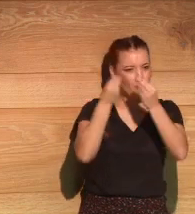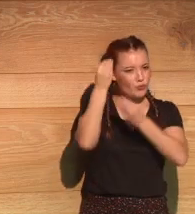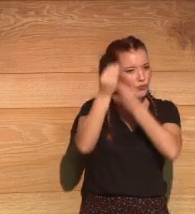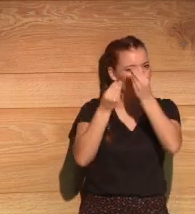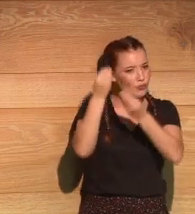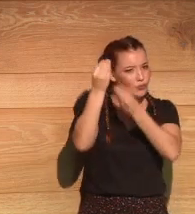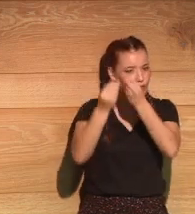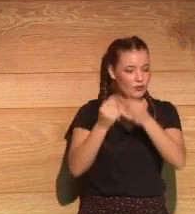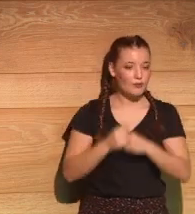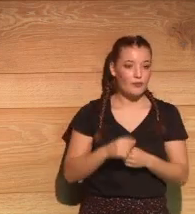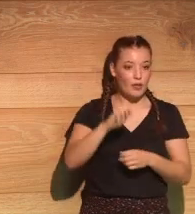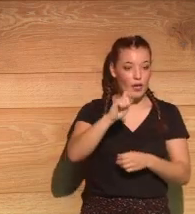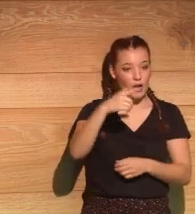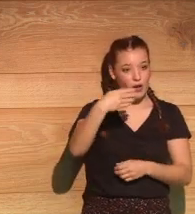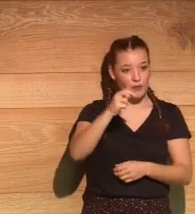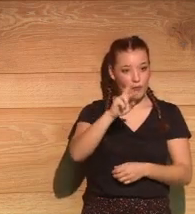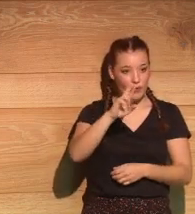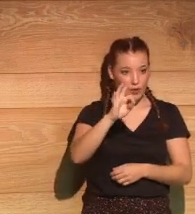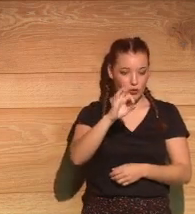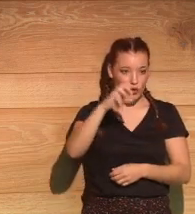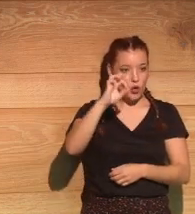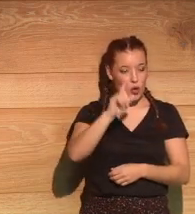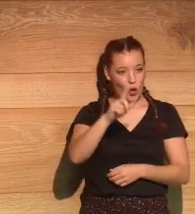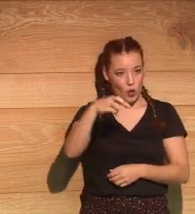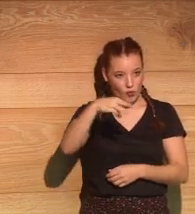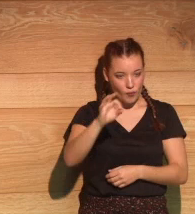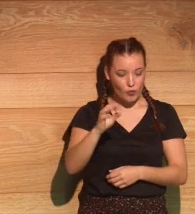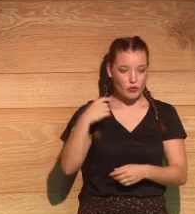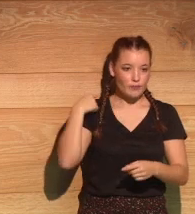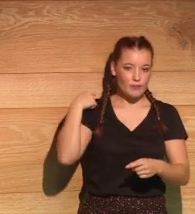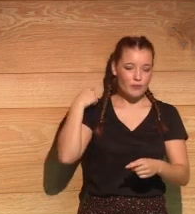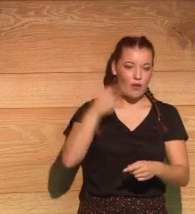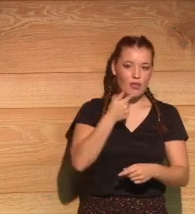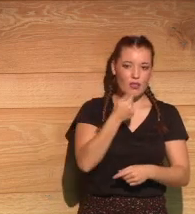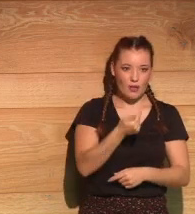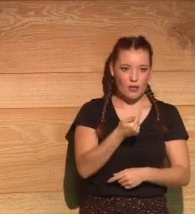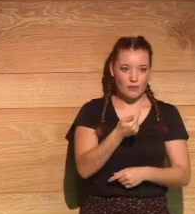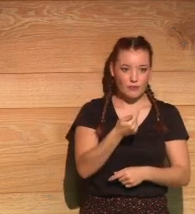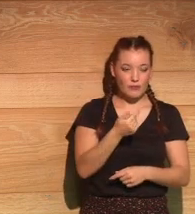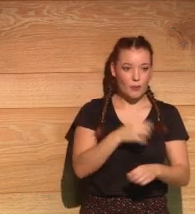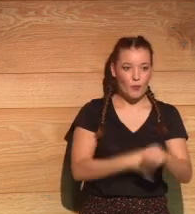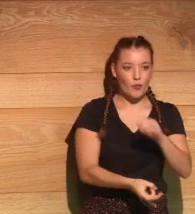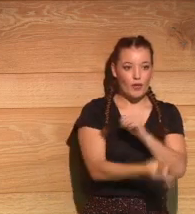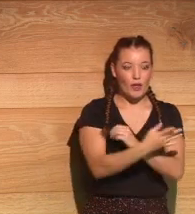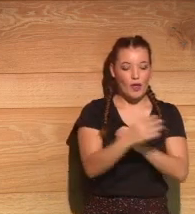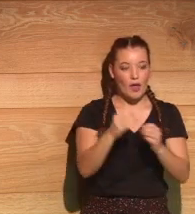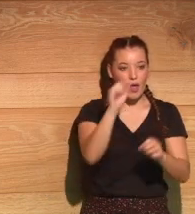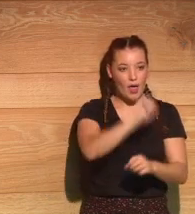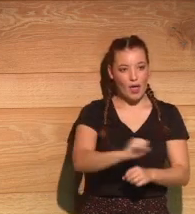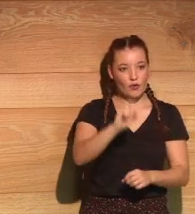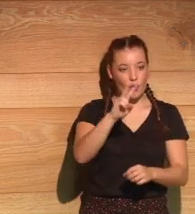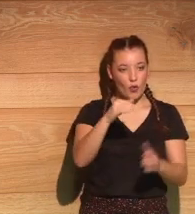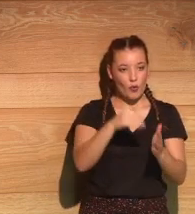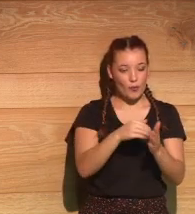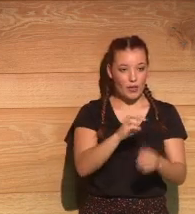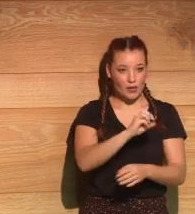Alberto Olmos a una antología de cuentos de escritores nacidos en los 80, última temporada, publicada en 2013, habla de lo que él denomina un péndulo